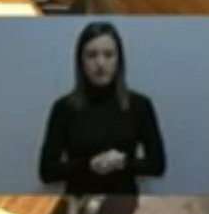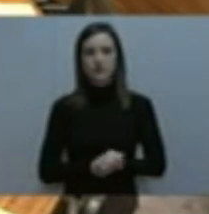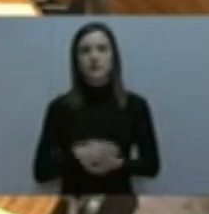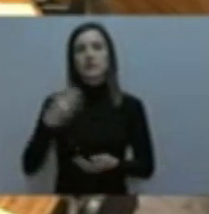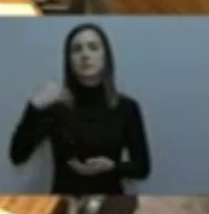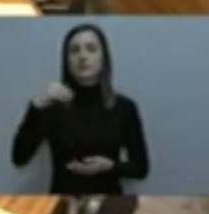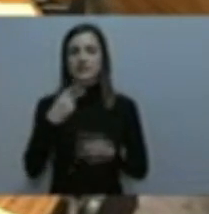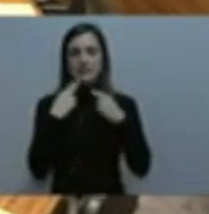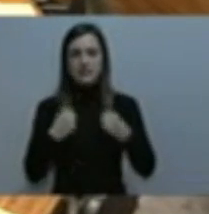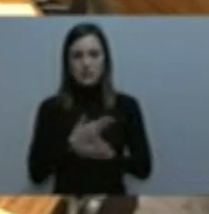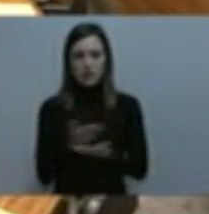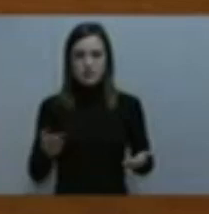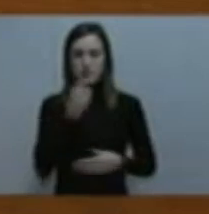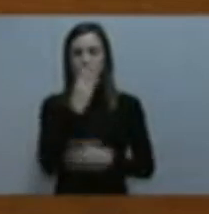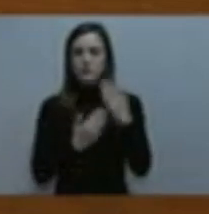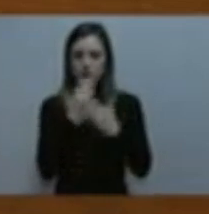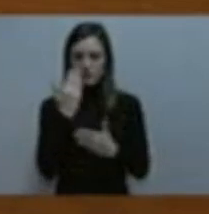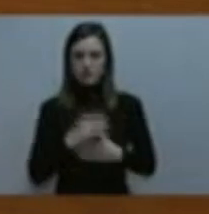presidente, señorías, buenos días.